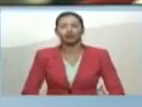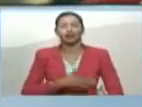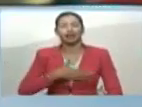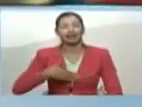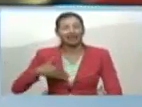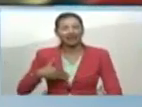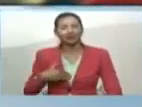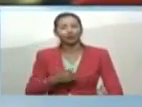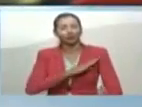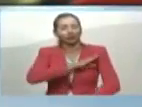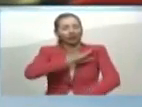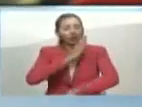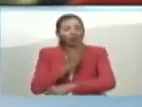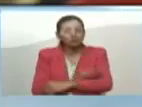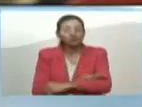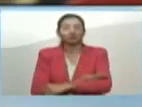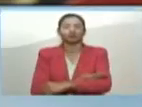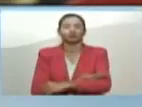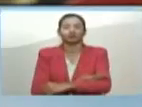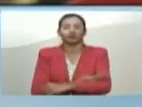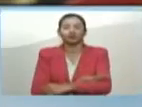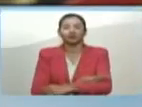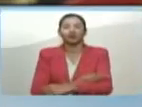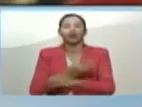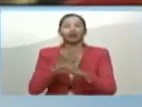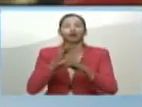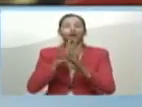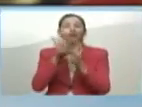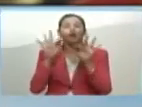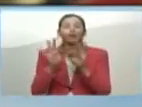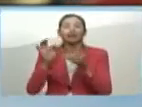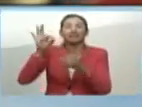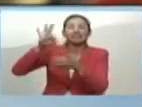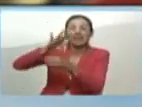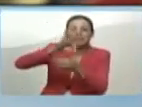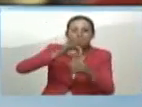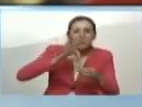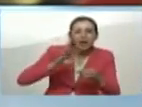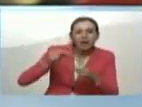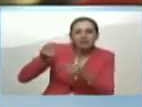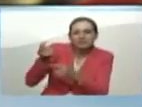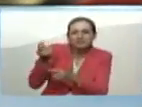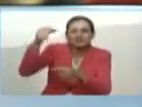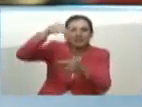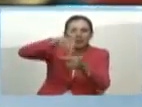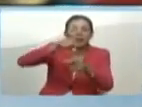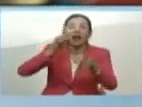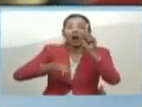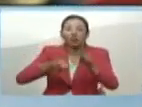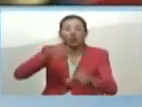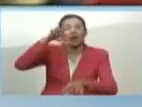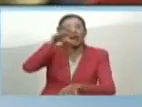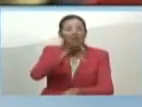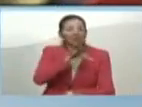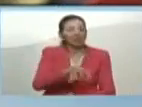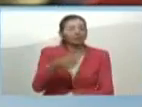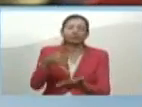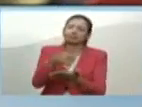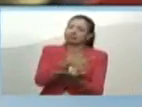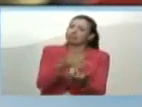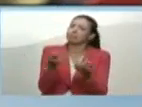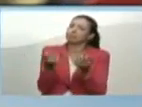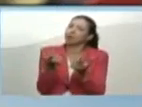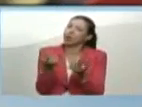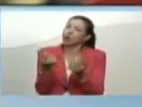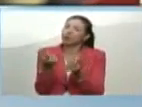el sistema de siembra, ya que en algunos estados pues estamos muy débiles con lo que es el plan de